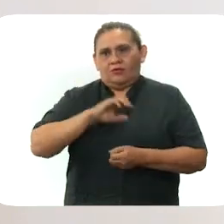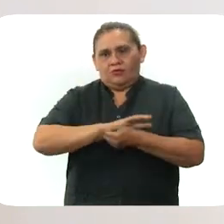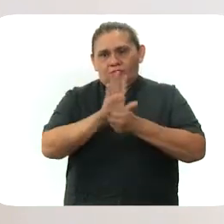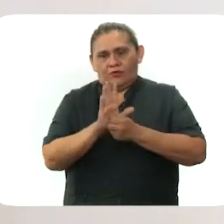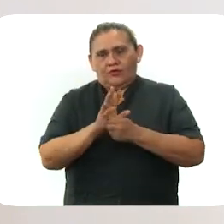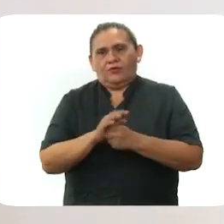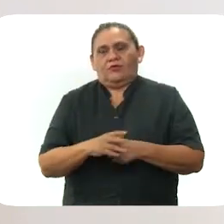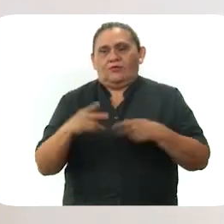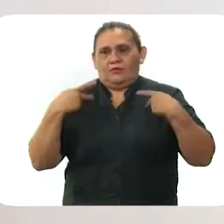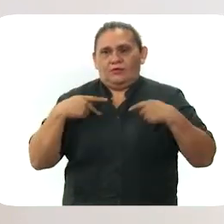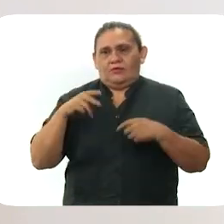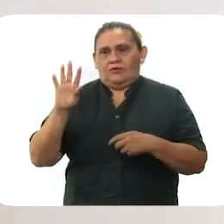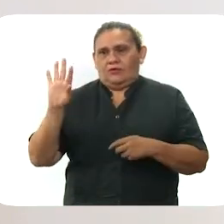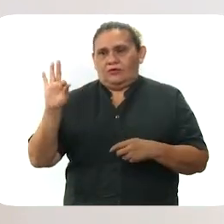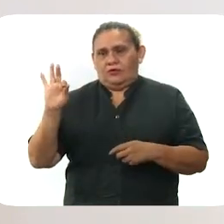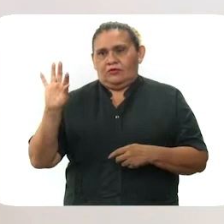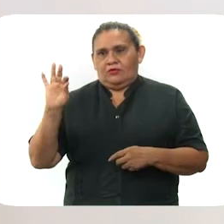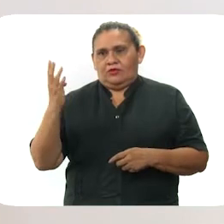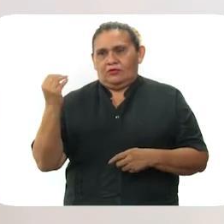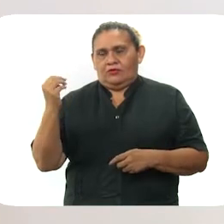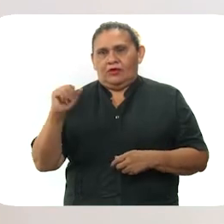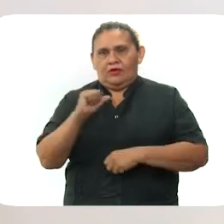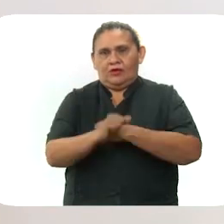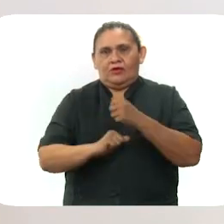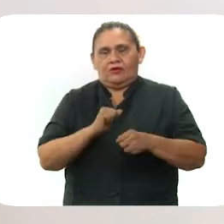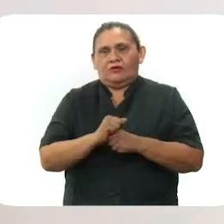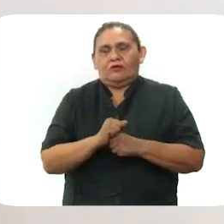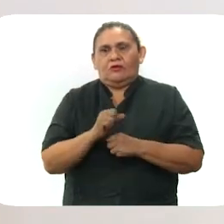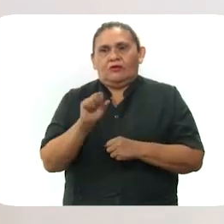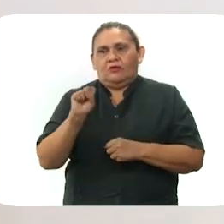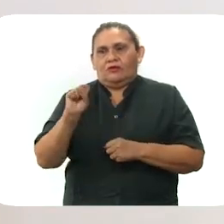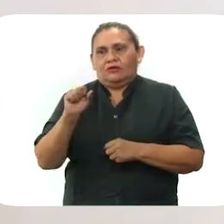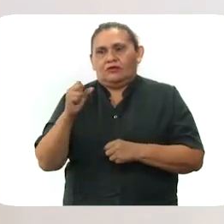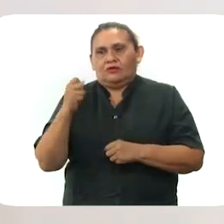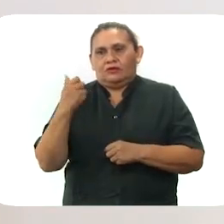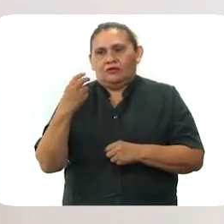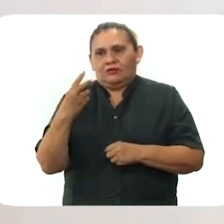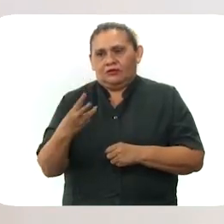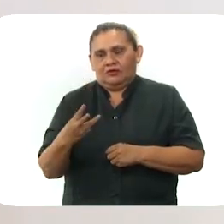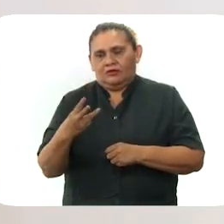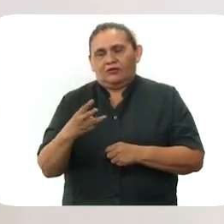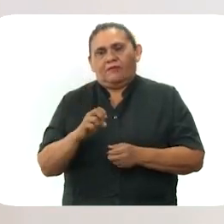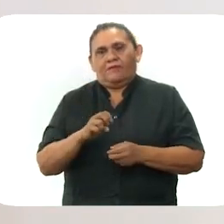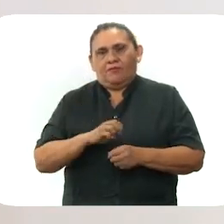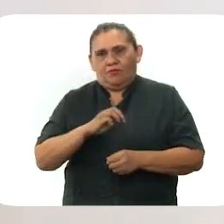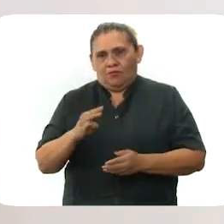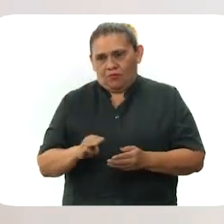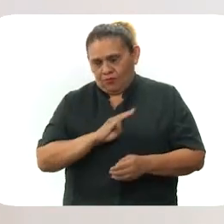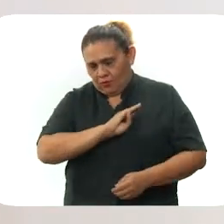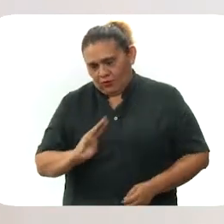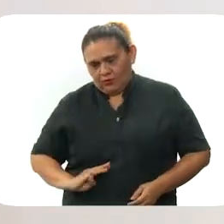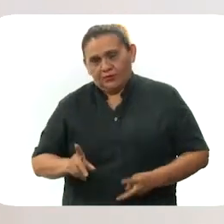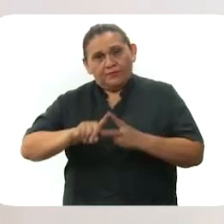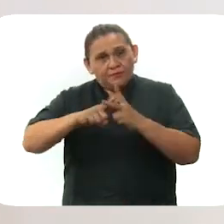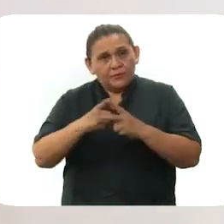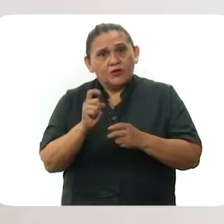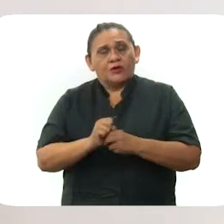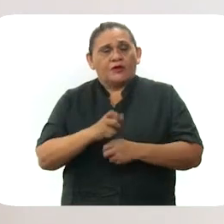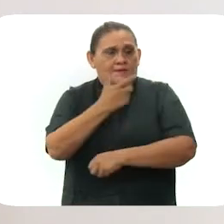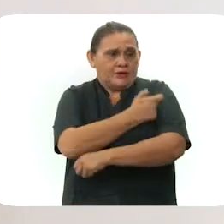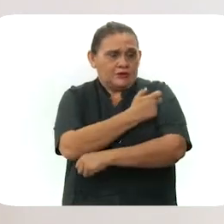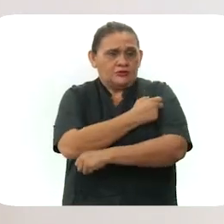de 40 a 49 años en los siguientes 63 municipios. El lunes 28 de junio iniciará la vacunación en